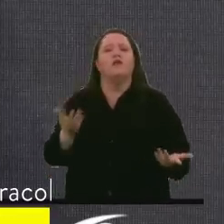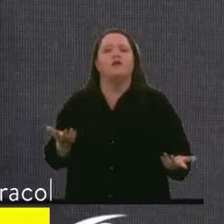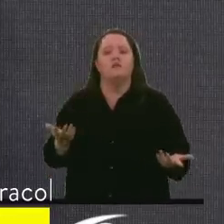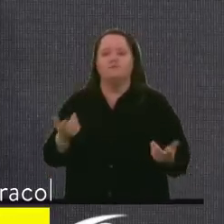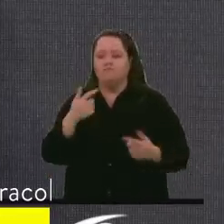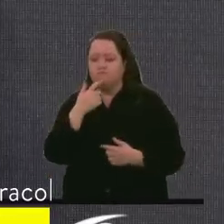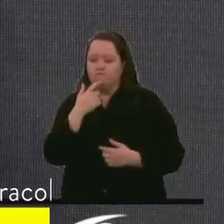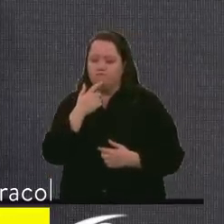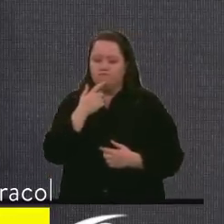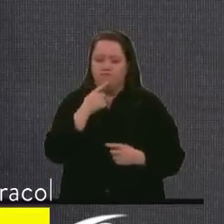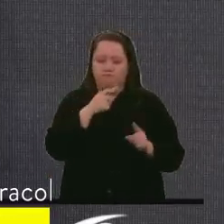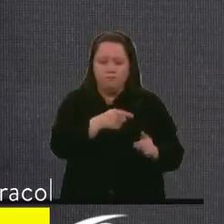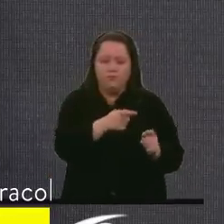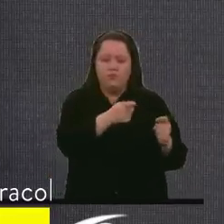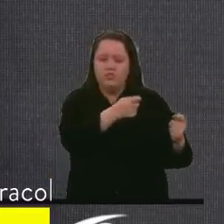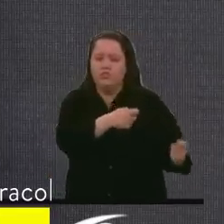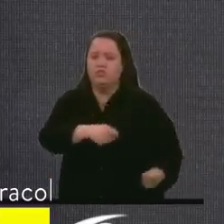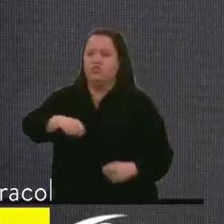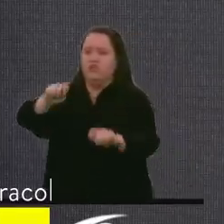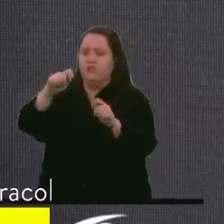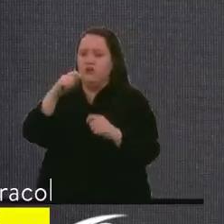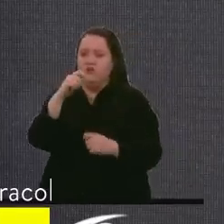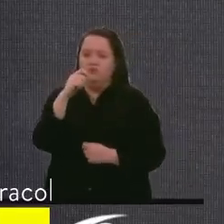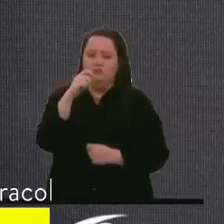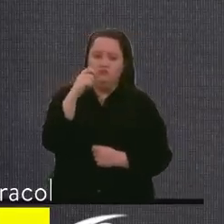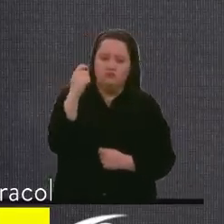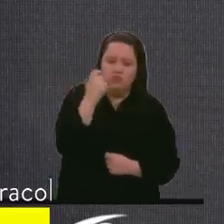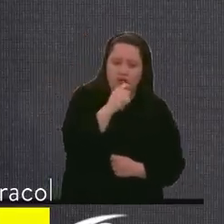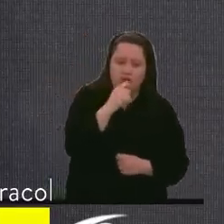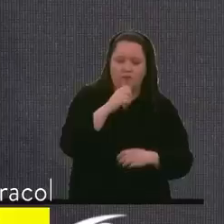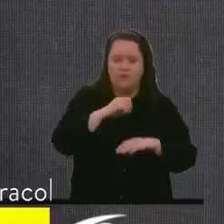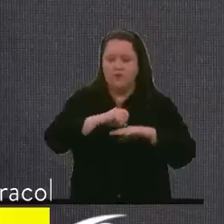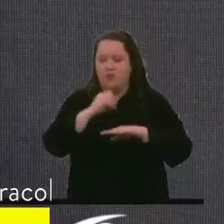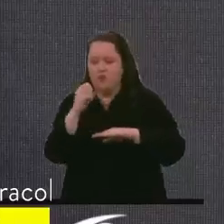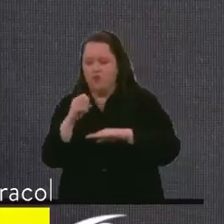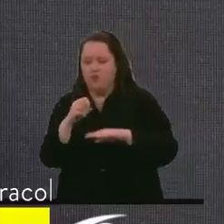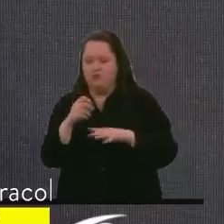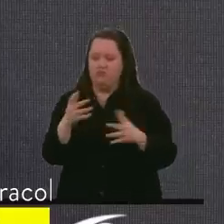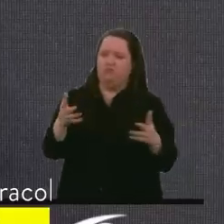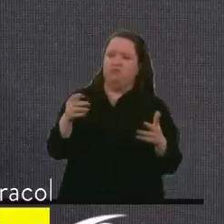¿Transportar cocaína y oro? Esa mezcla rara.